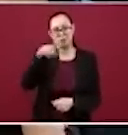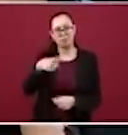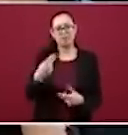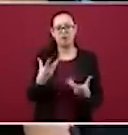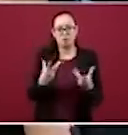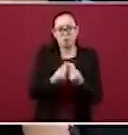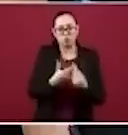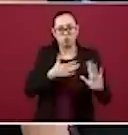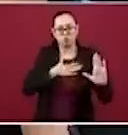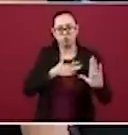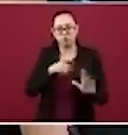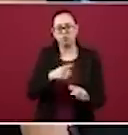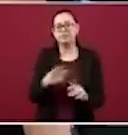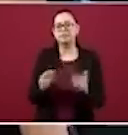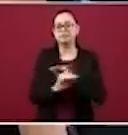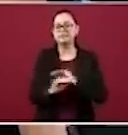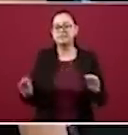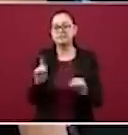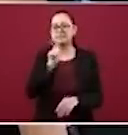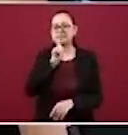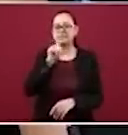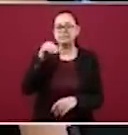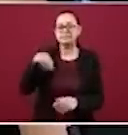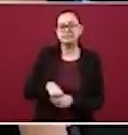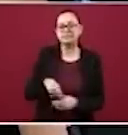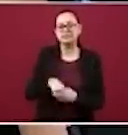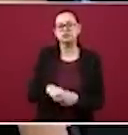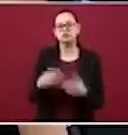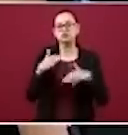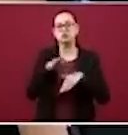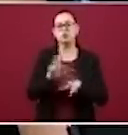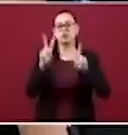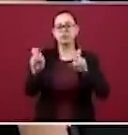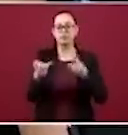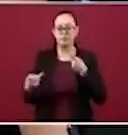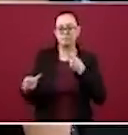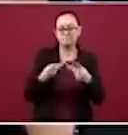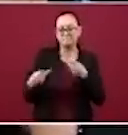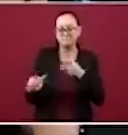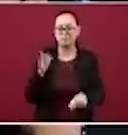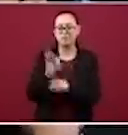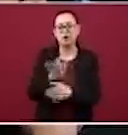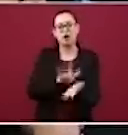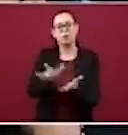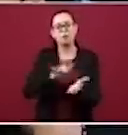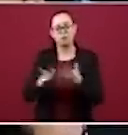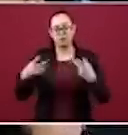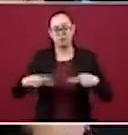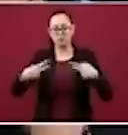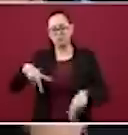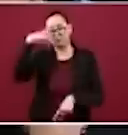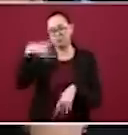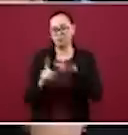asumió con Sin Censura del Plan de Protección y Apoyo a Inmigrantes Mexicanos? Y por cierto,